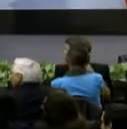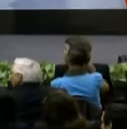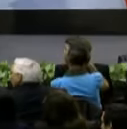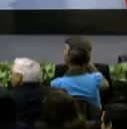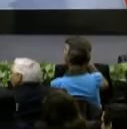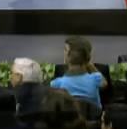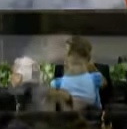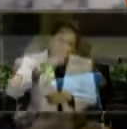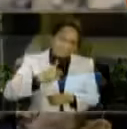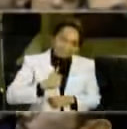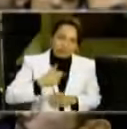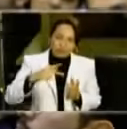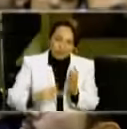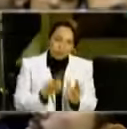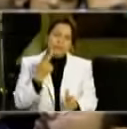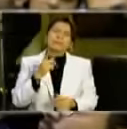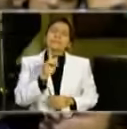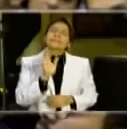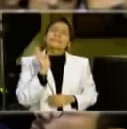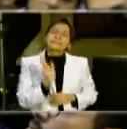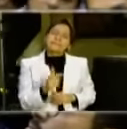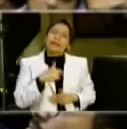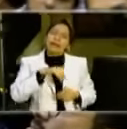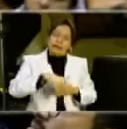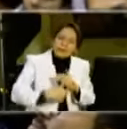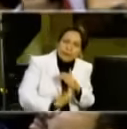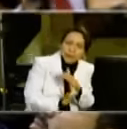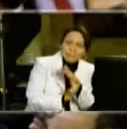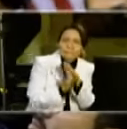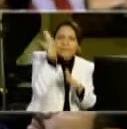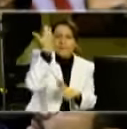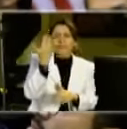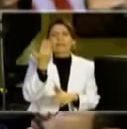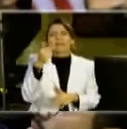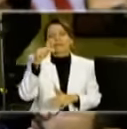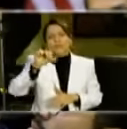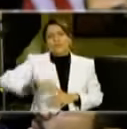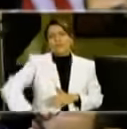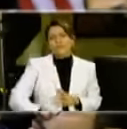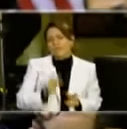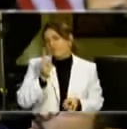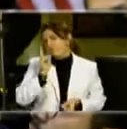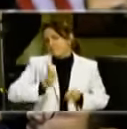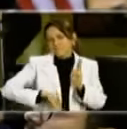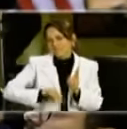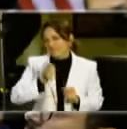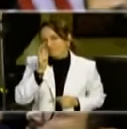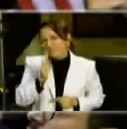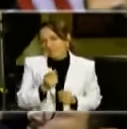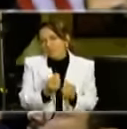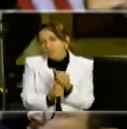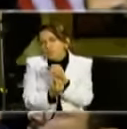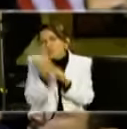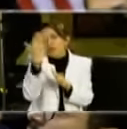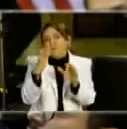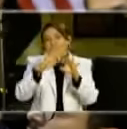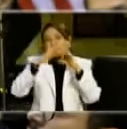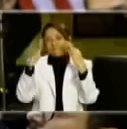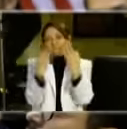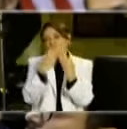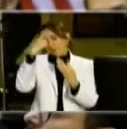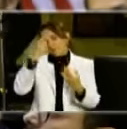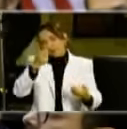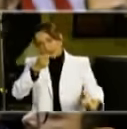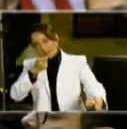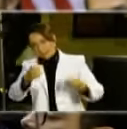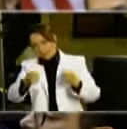los comentarios que vienen dándose desde la mañana sobre esta nueva geopolítica a la que nos tenemos que enfrentar, y de acuerdo a